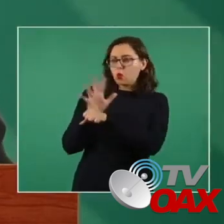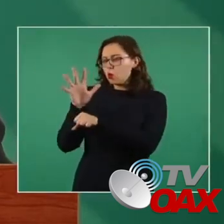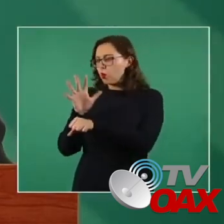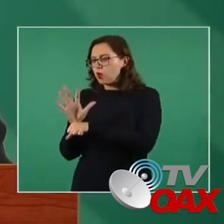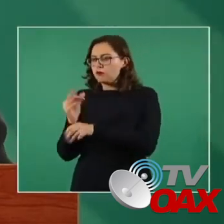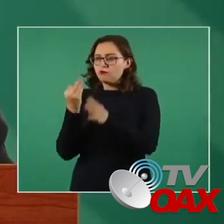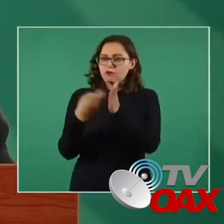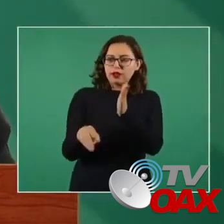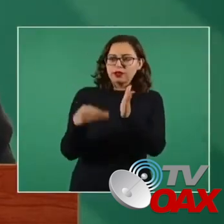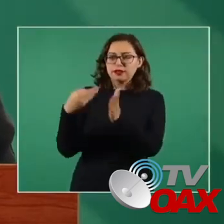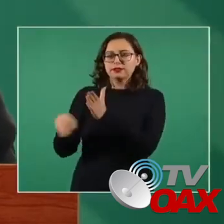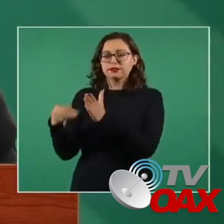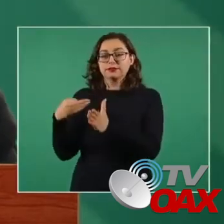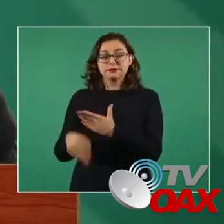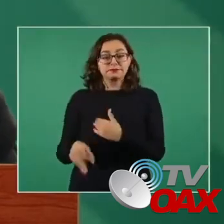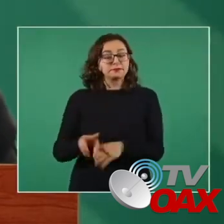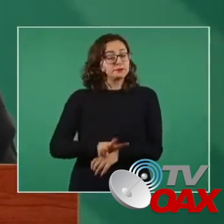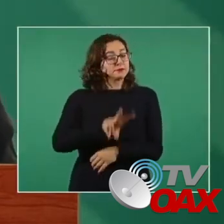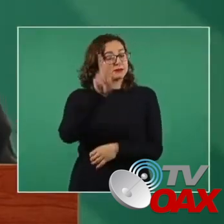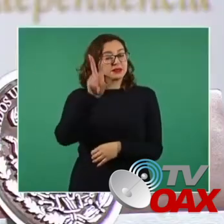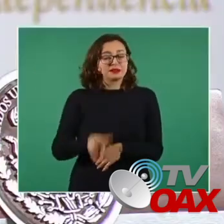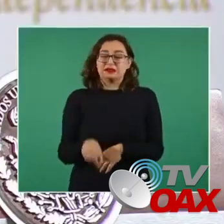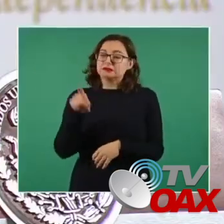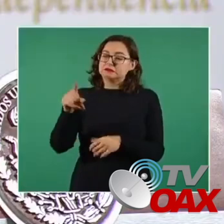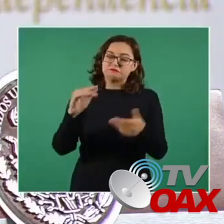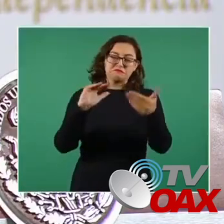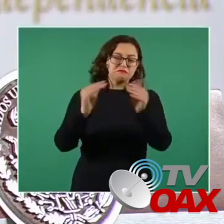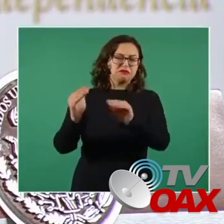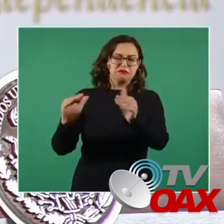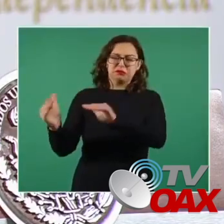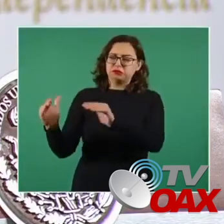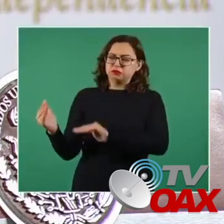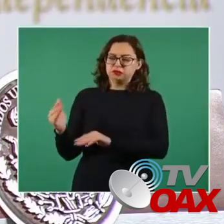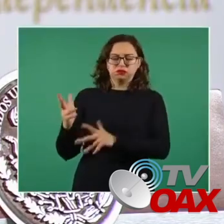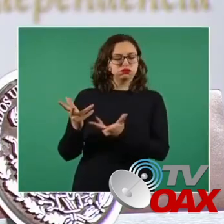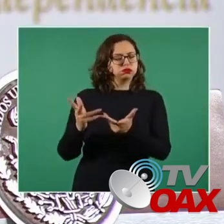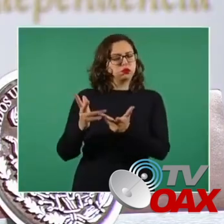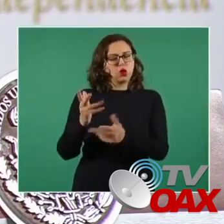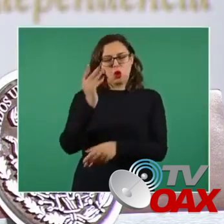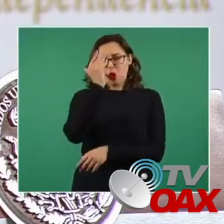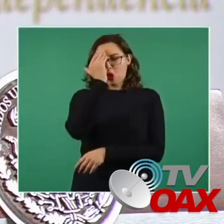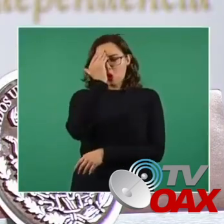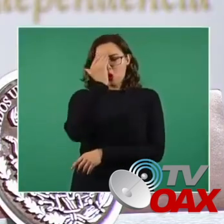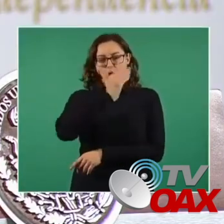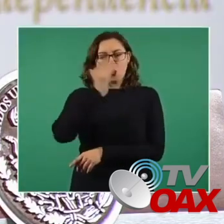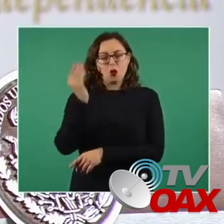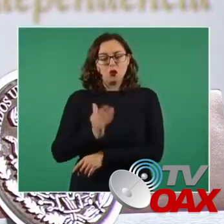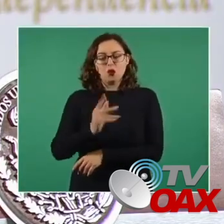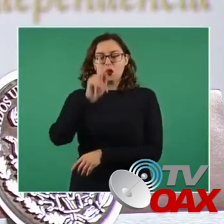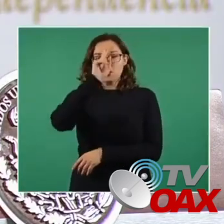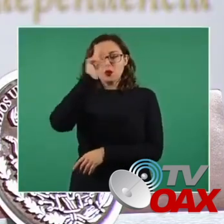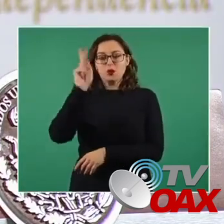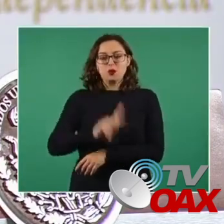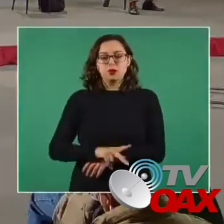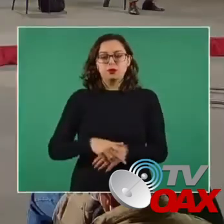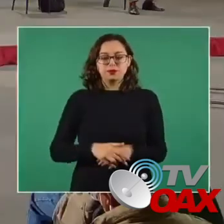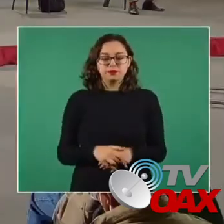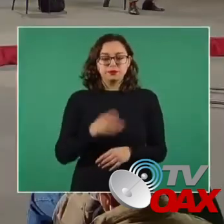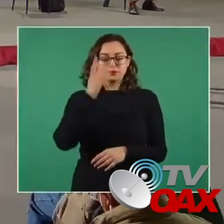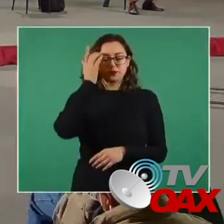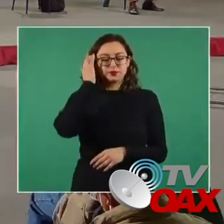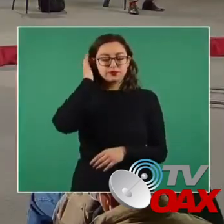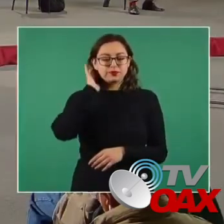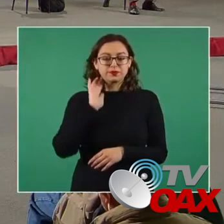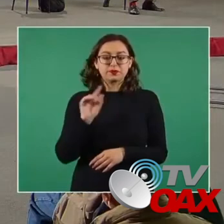sí hay un colapso generalizado en el país. Hoy se reportaban que todas las